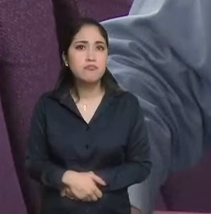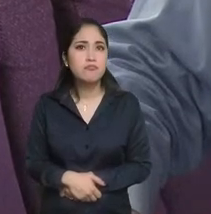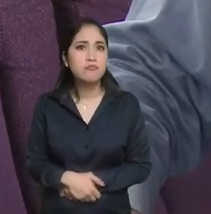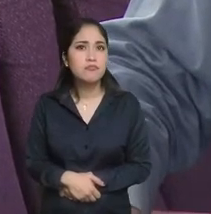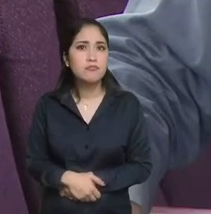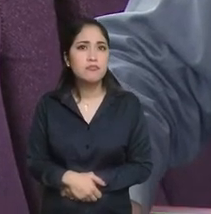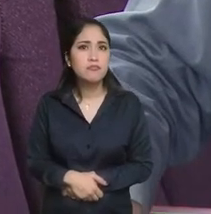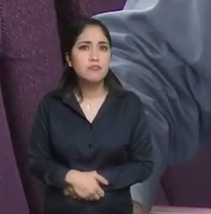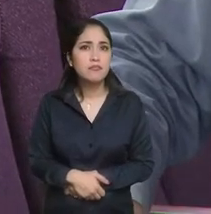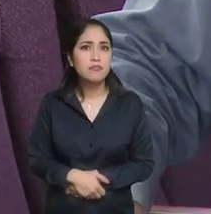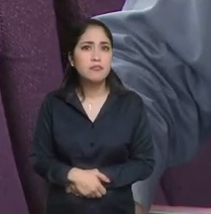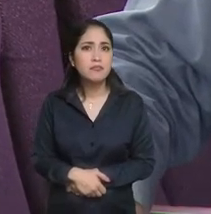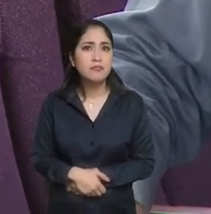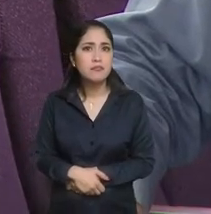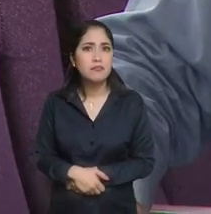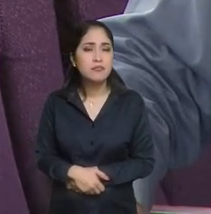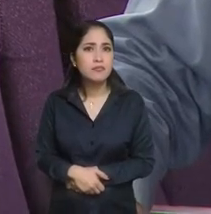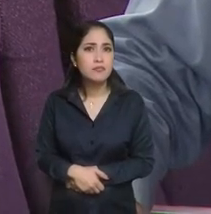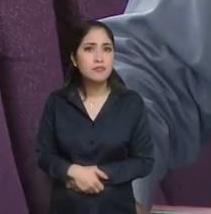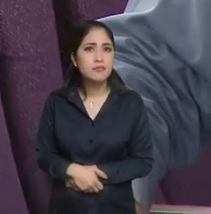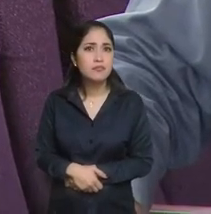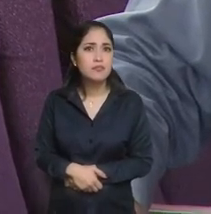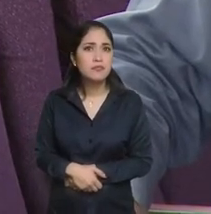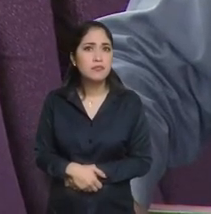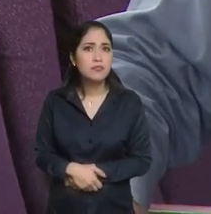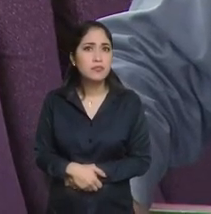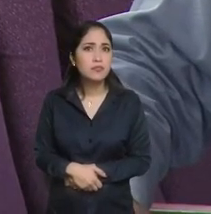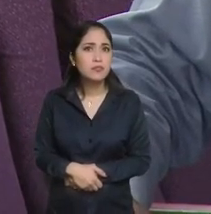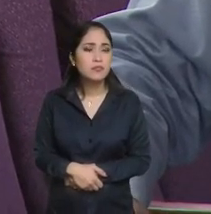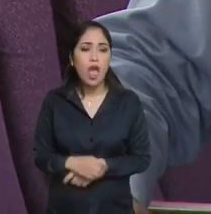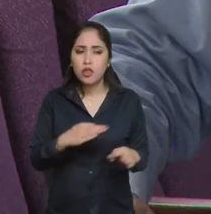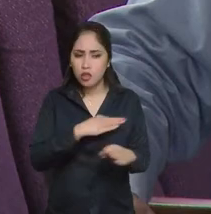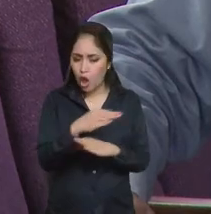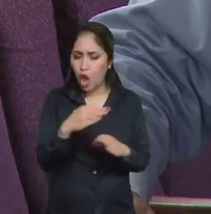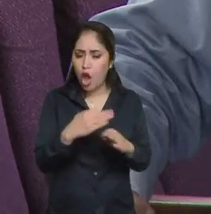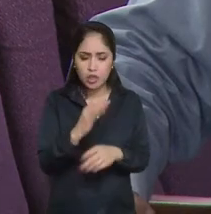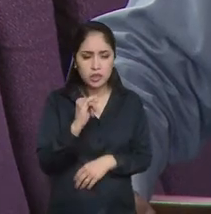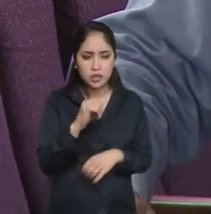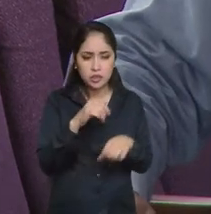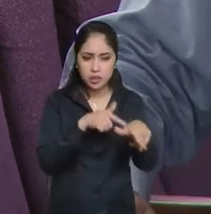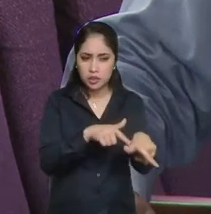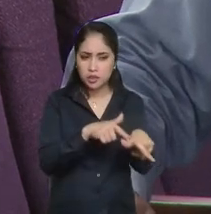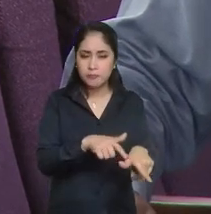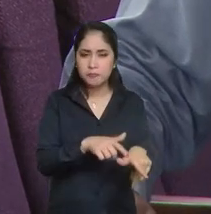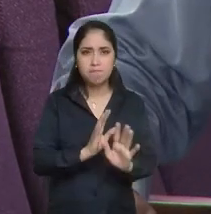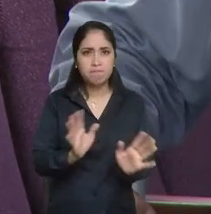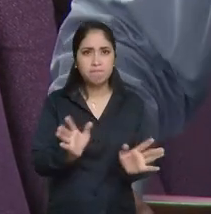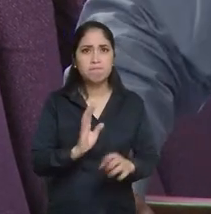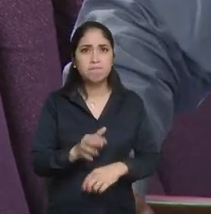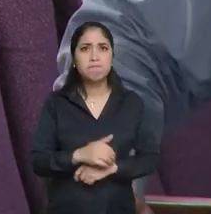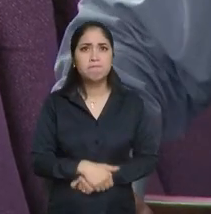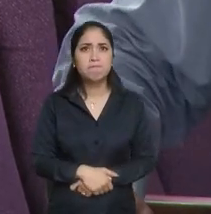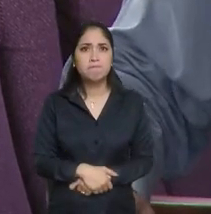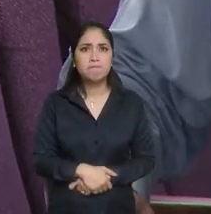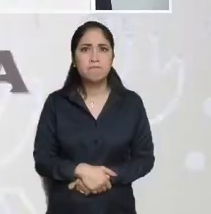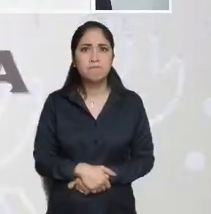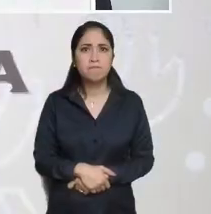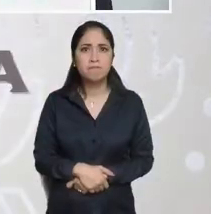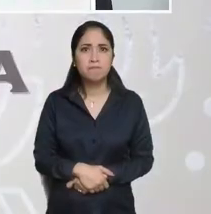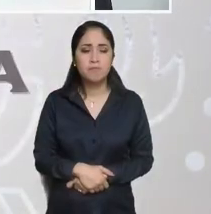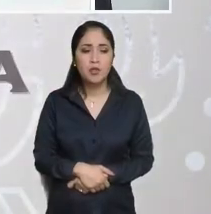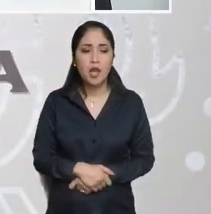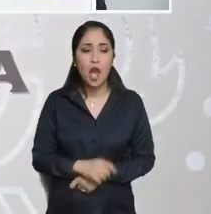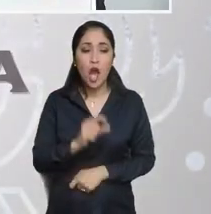y estas posibles. Con todo, reformas. Con todo se va a seguir, con todo. Y la absolutamente, otra es… ahorita le voy a pedir al secretario que sabe más